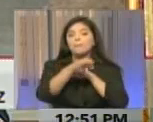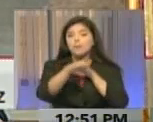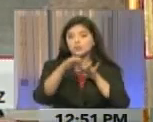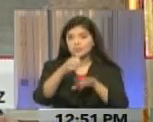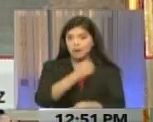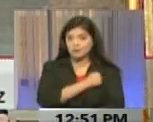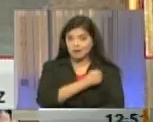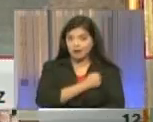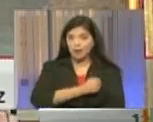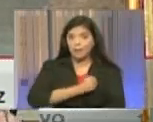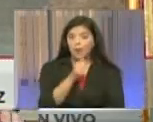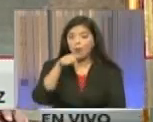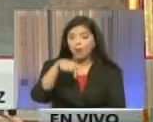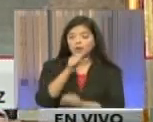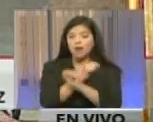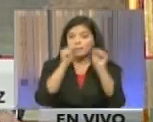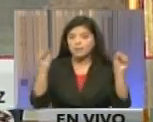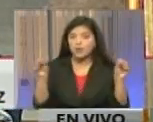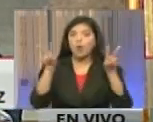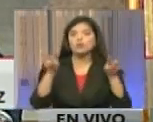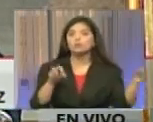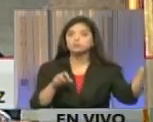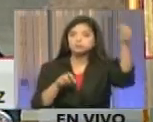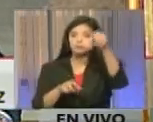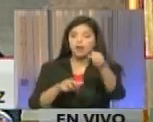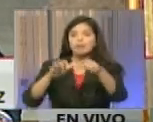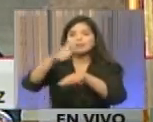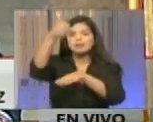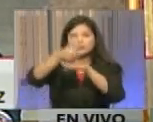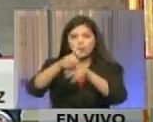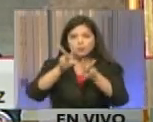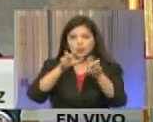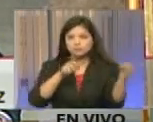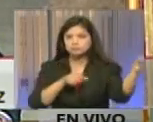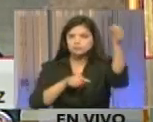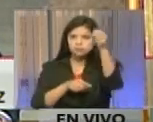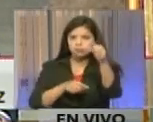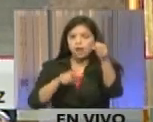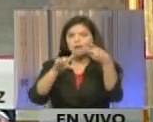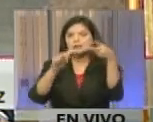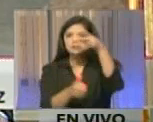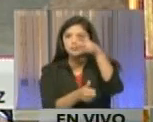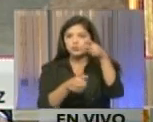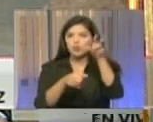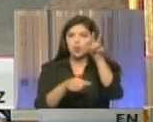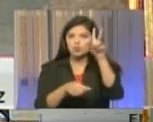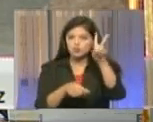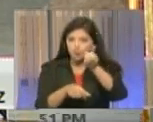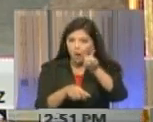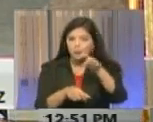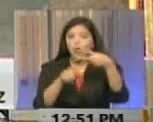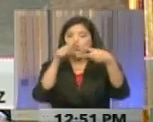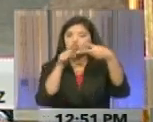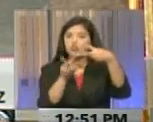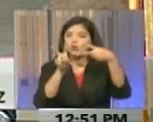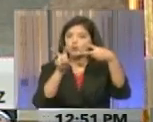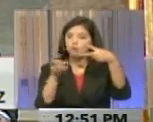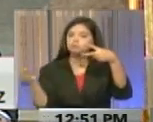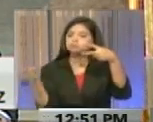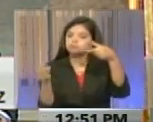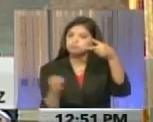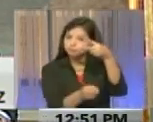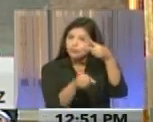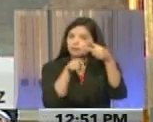tiene, a partir de esta mañana, un nuevo director, un nuevo subdirector y 2 funcionarios más que están